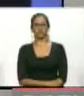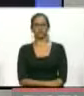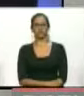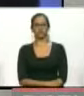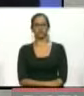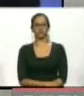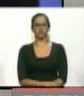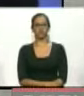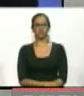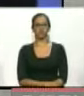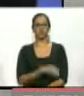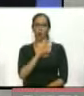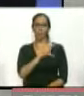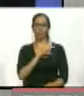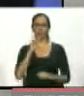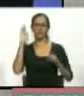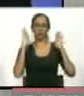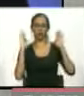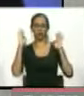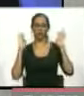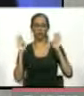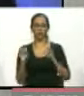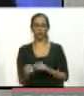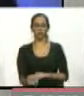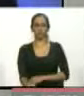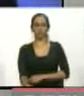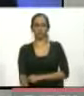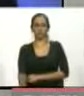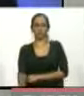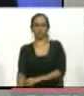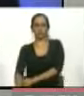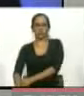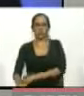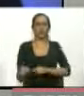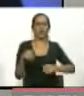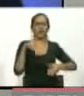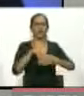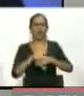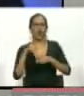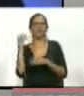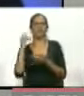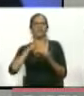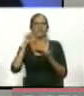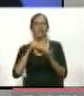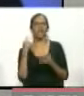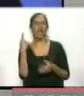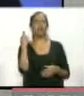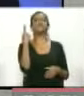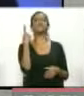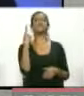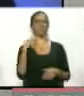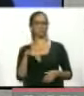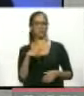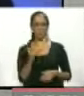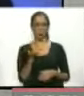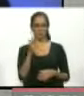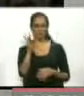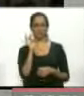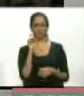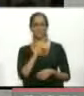el comité de postulaciones pero esta es la única que puede designar poderes